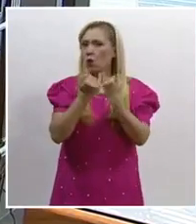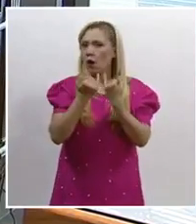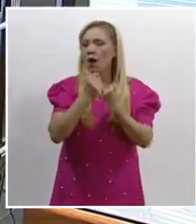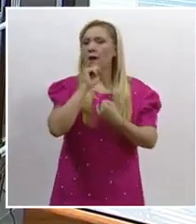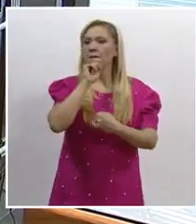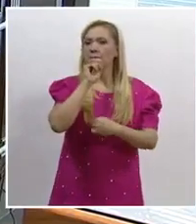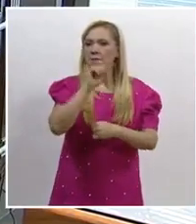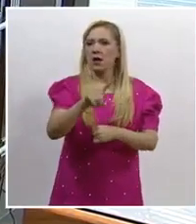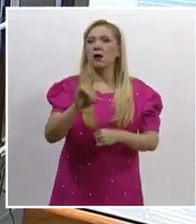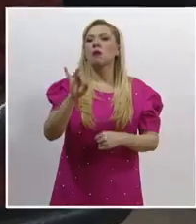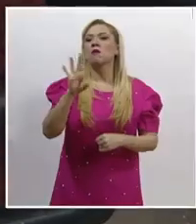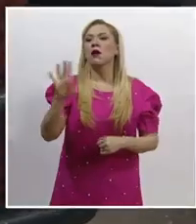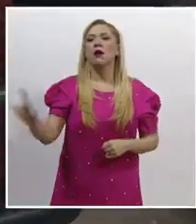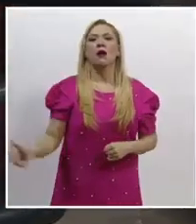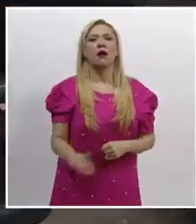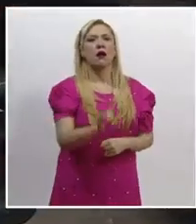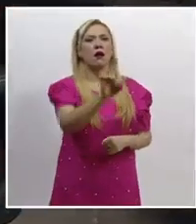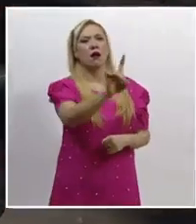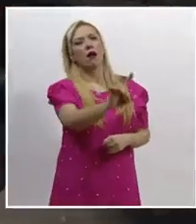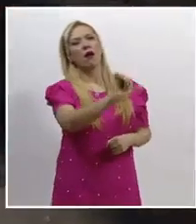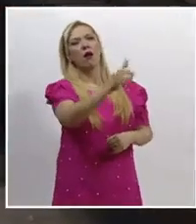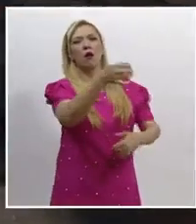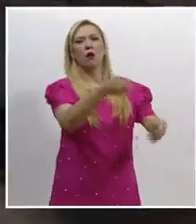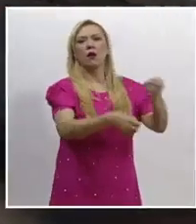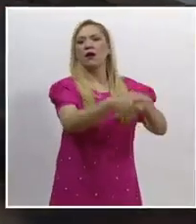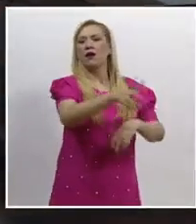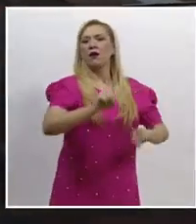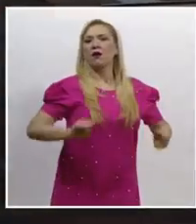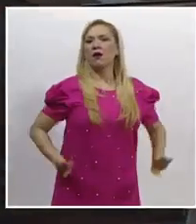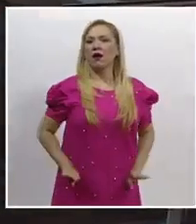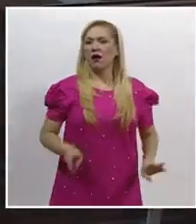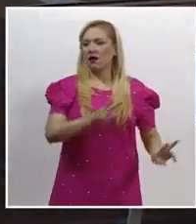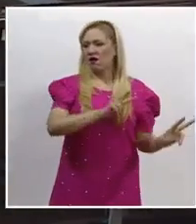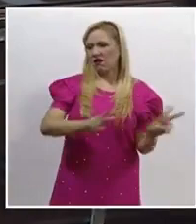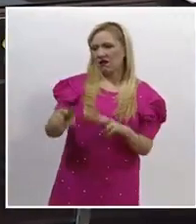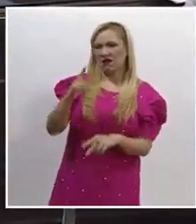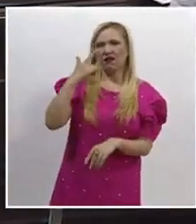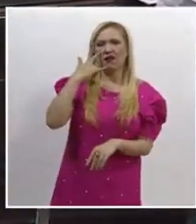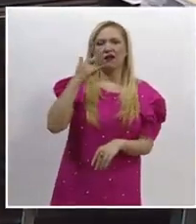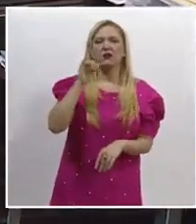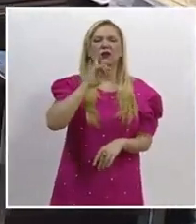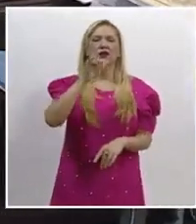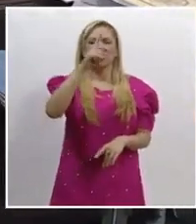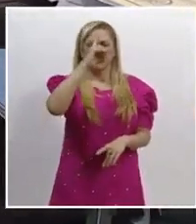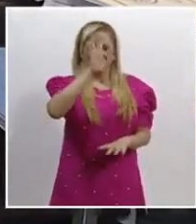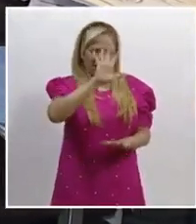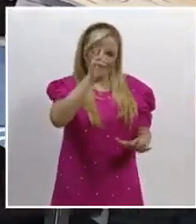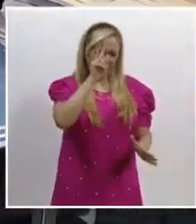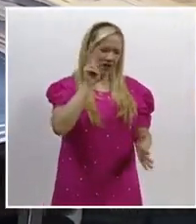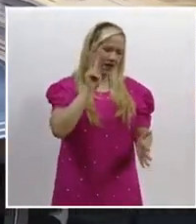al exponerla al escrutinio público sobre un hecho que de solo recordarle le resulta traumático.